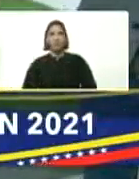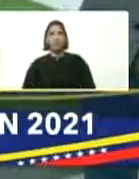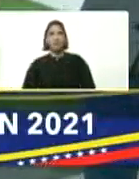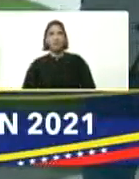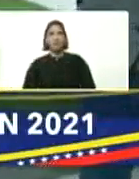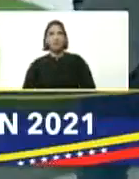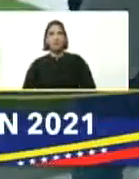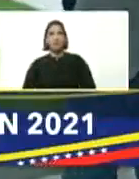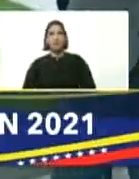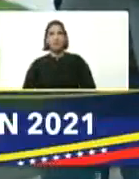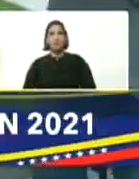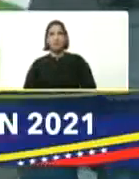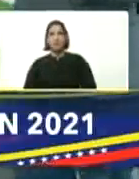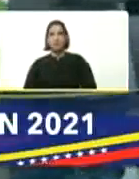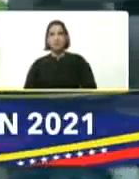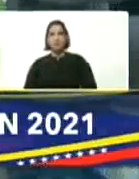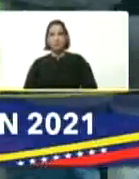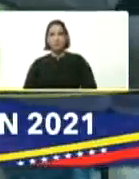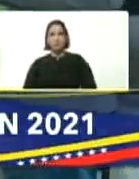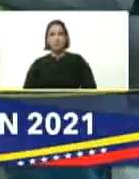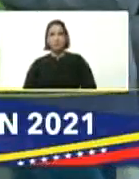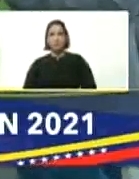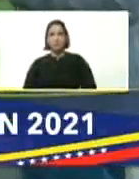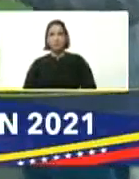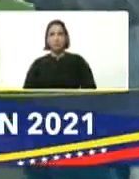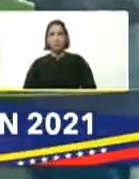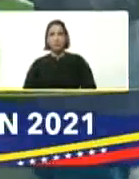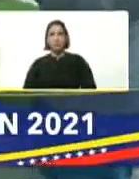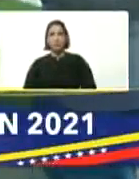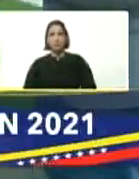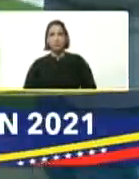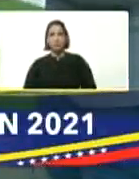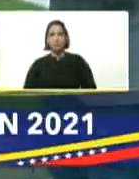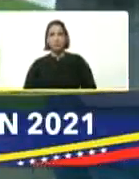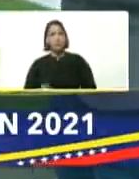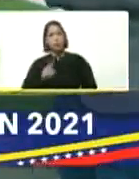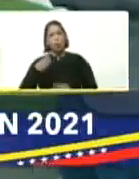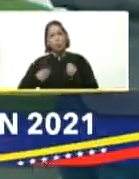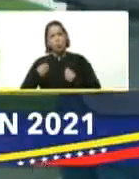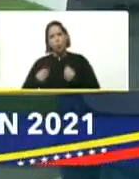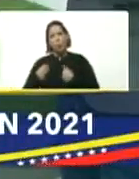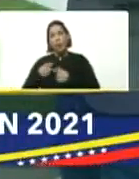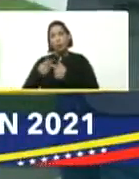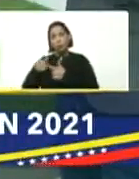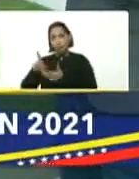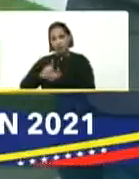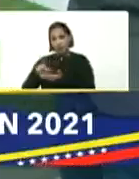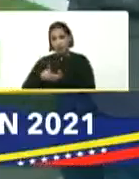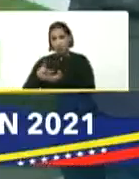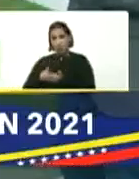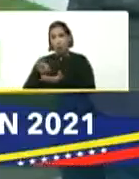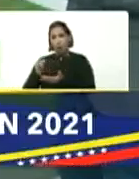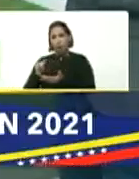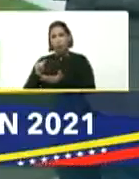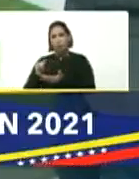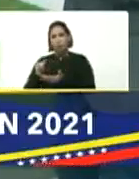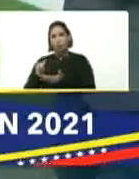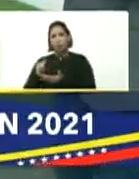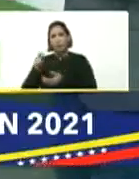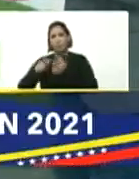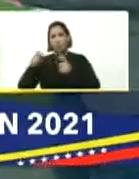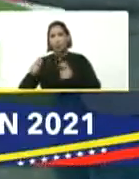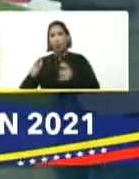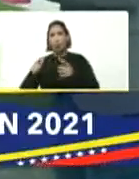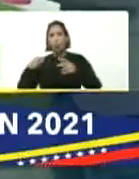Cabezón. Un abrazo, papá. Disculpa, Carlos. No te preocupes, presidente. Entonces, este libro, ahí la gente se va a